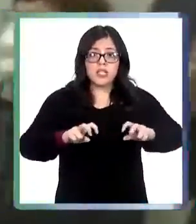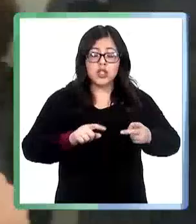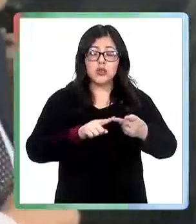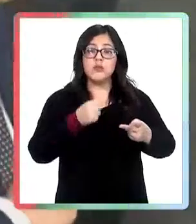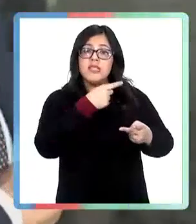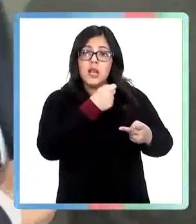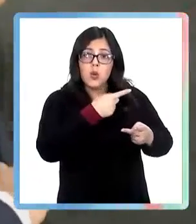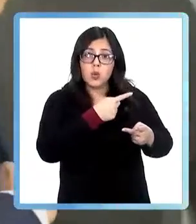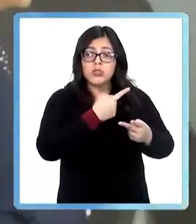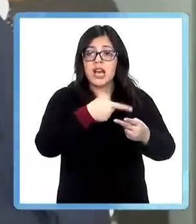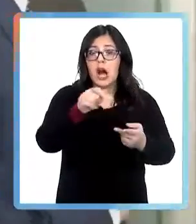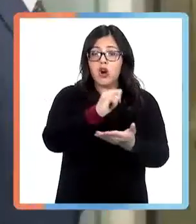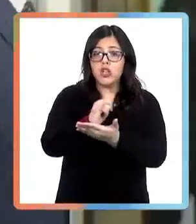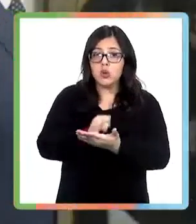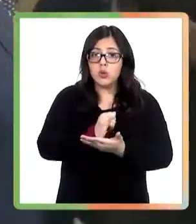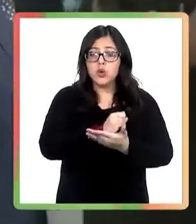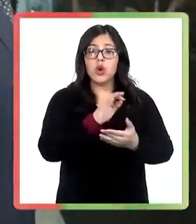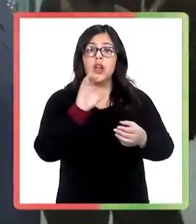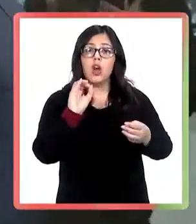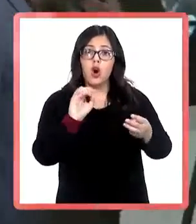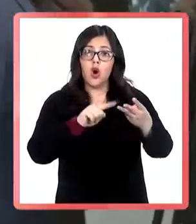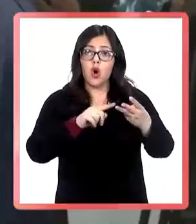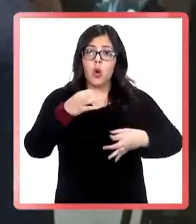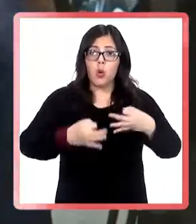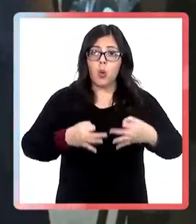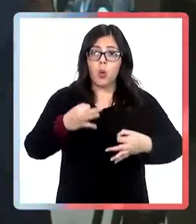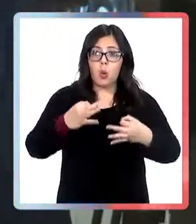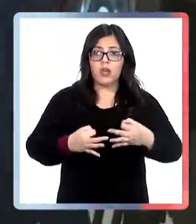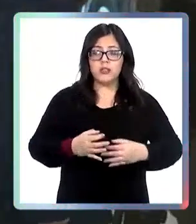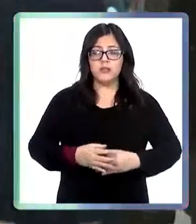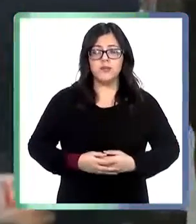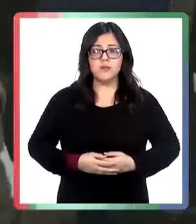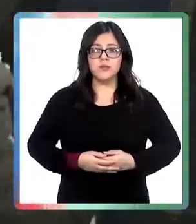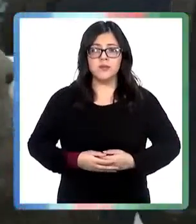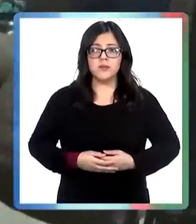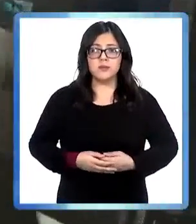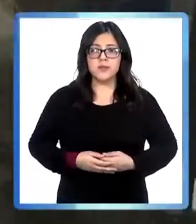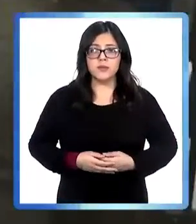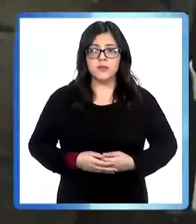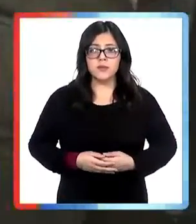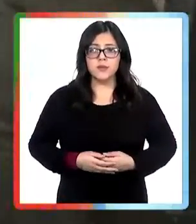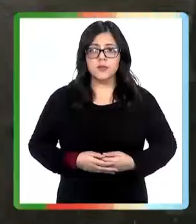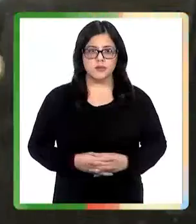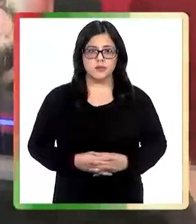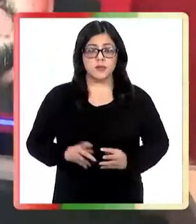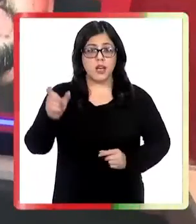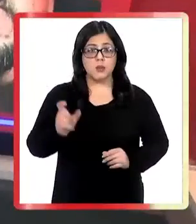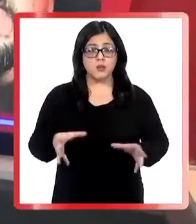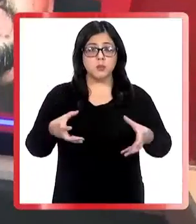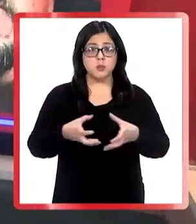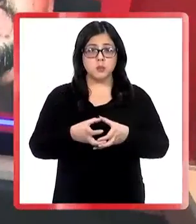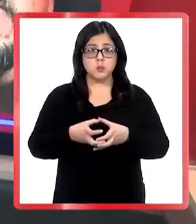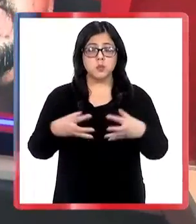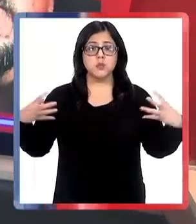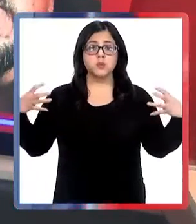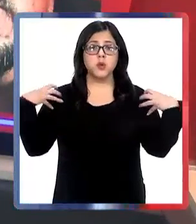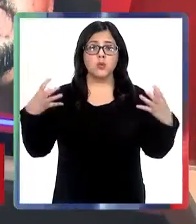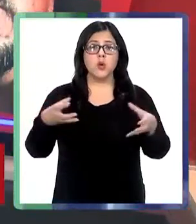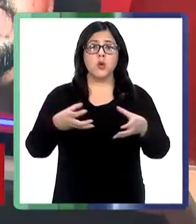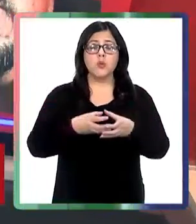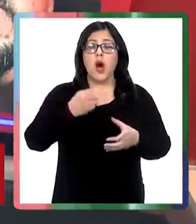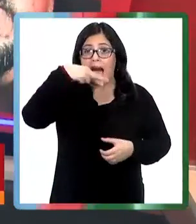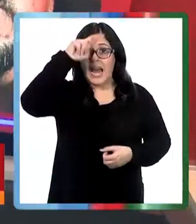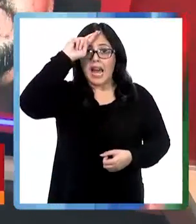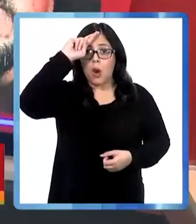en un sumario, una denuncia a otras instituciones o en un juicio de cuentas. El fundador de la